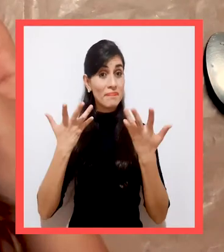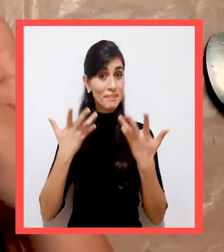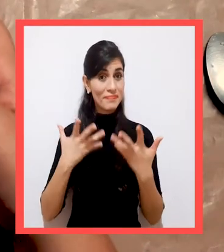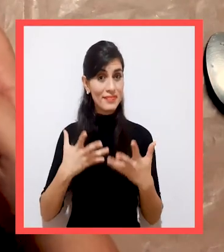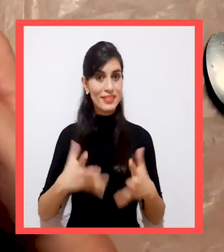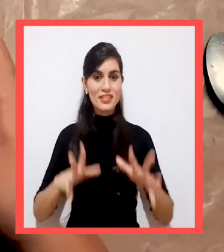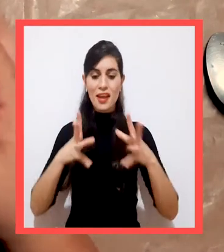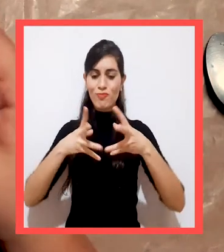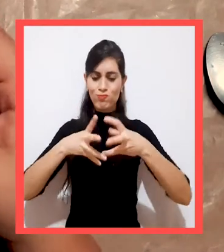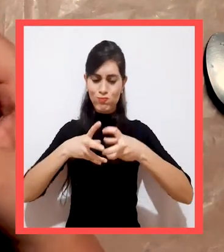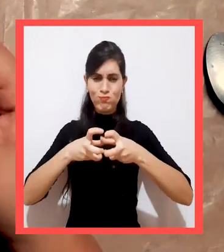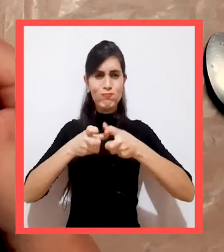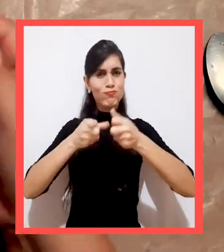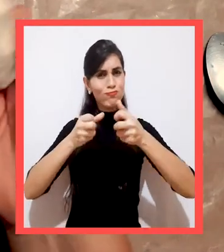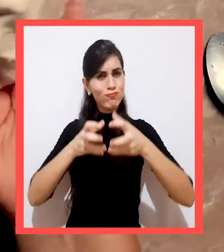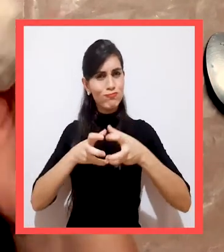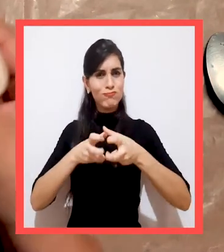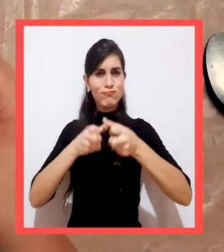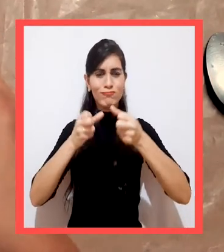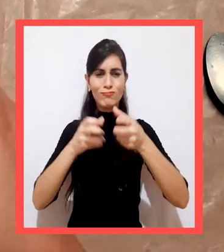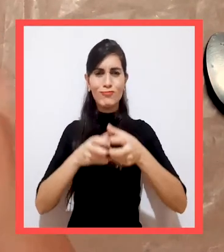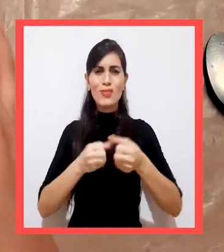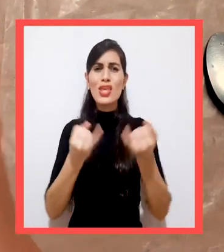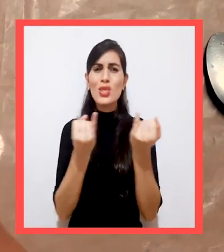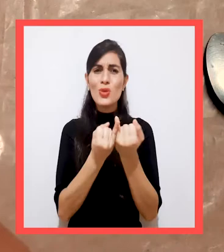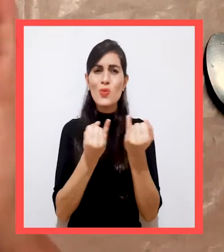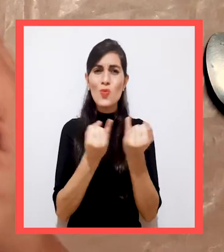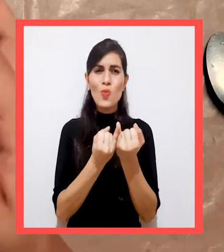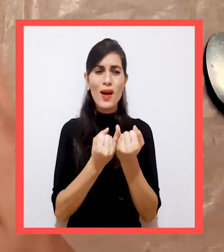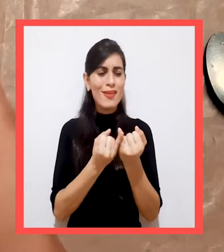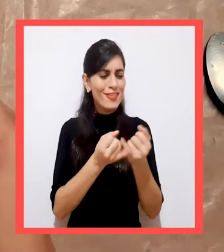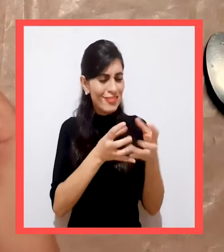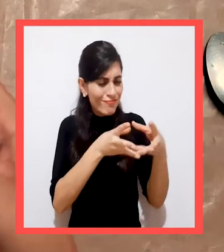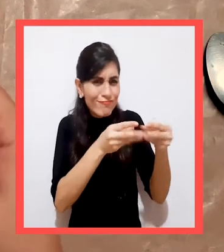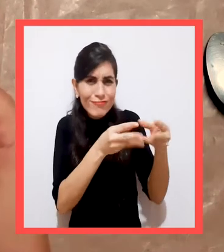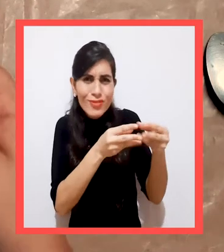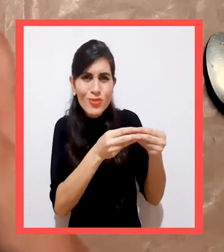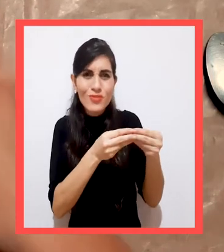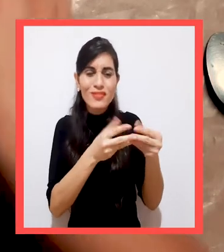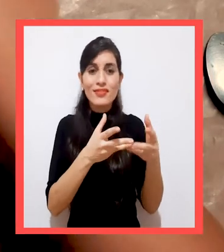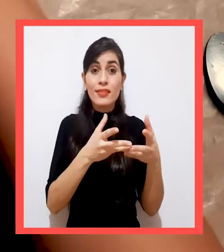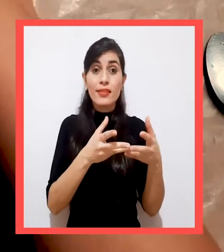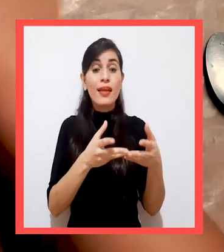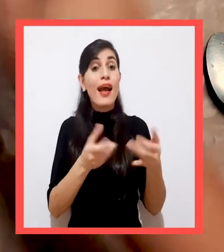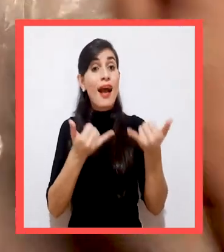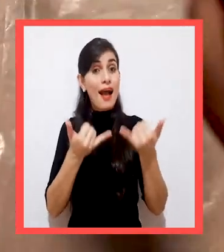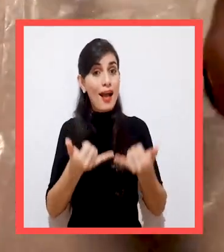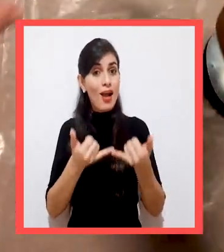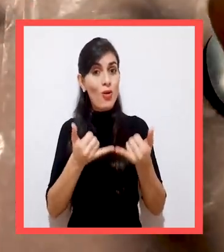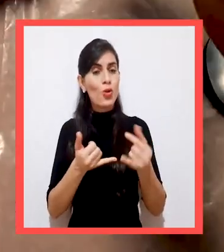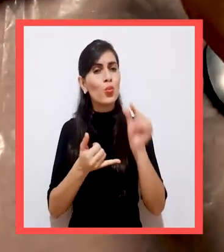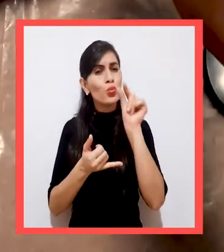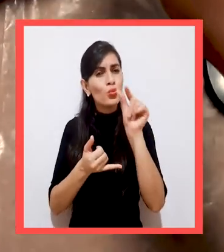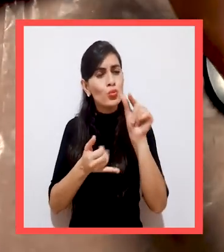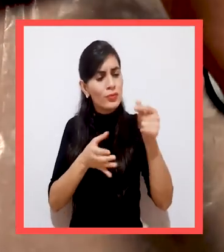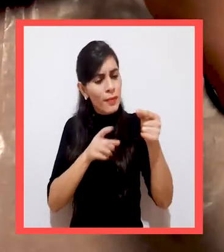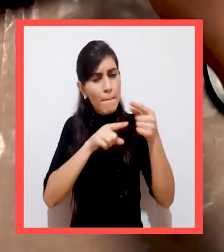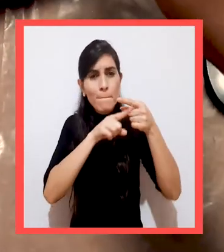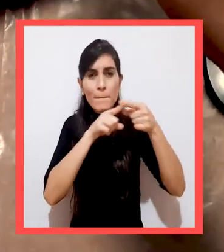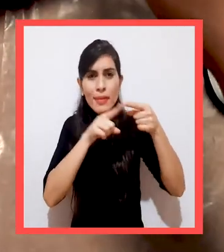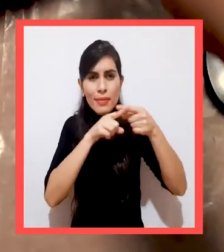Cuando la masa ya tenga una consistencia como la plastilina, agregaremos entonces media cucharadita de